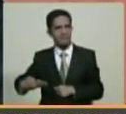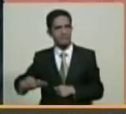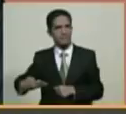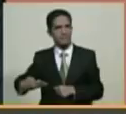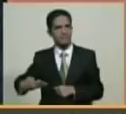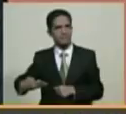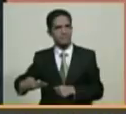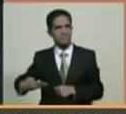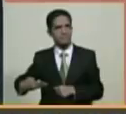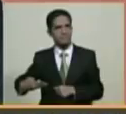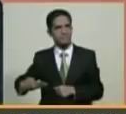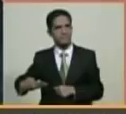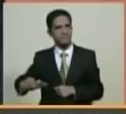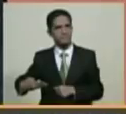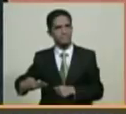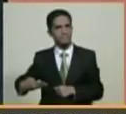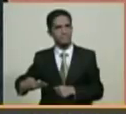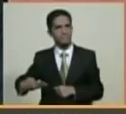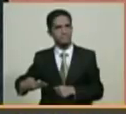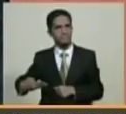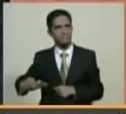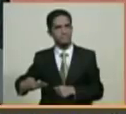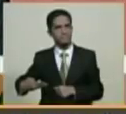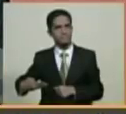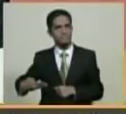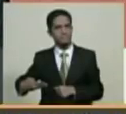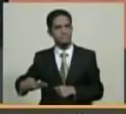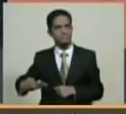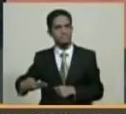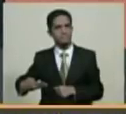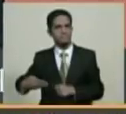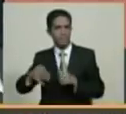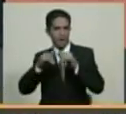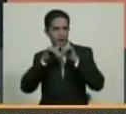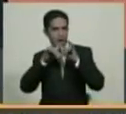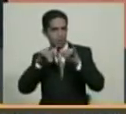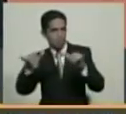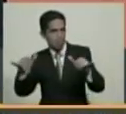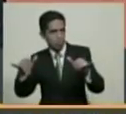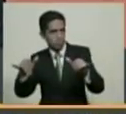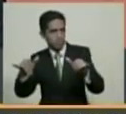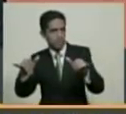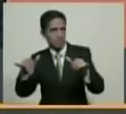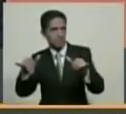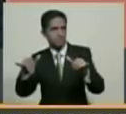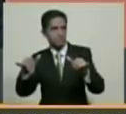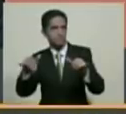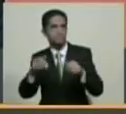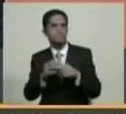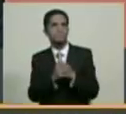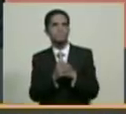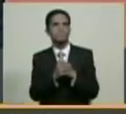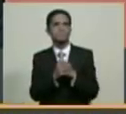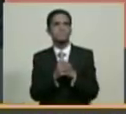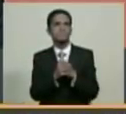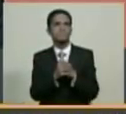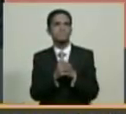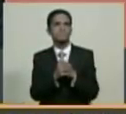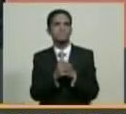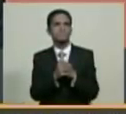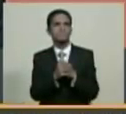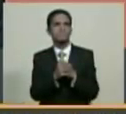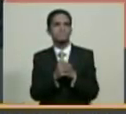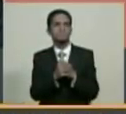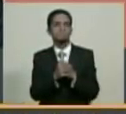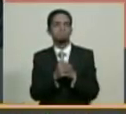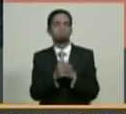como una de las líneas estratégicas del programa de recuperación, crecimiento y prosperidad económica, devolviera el